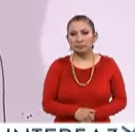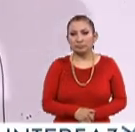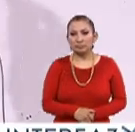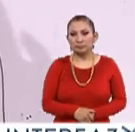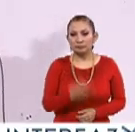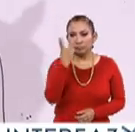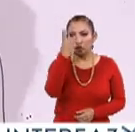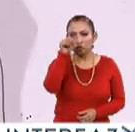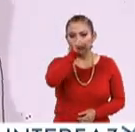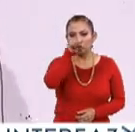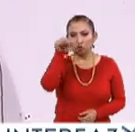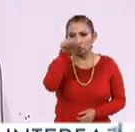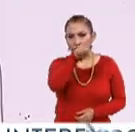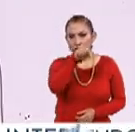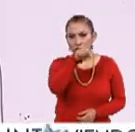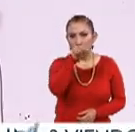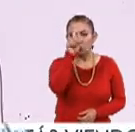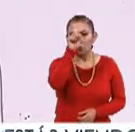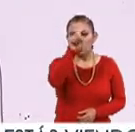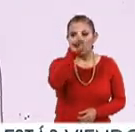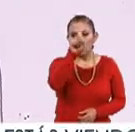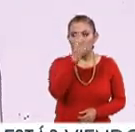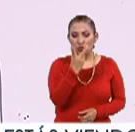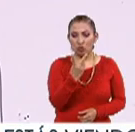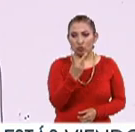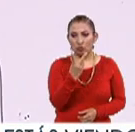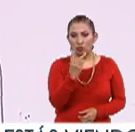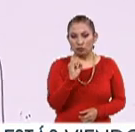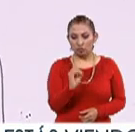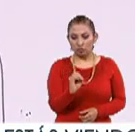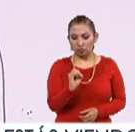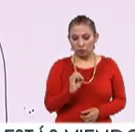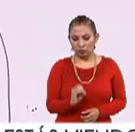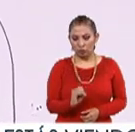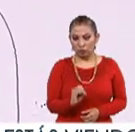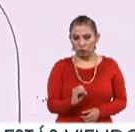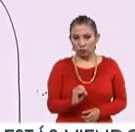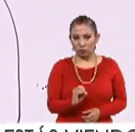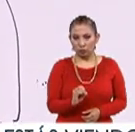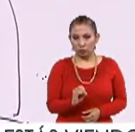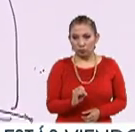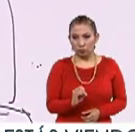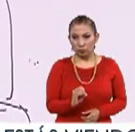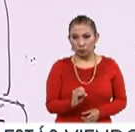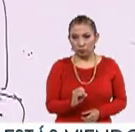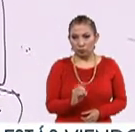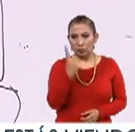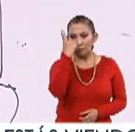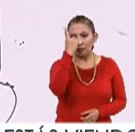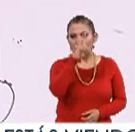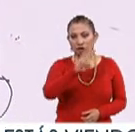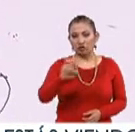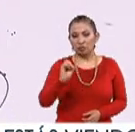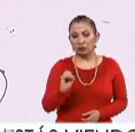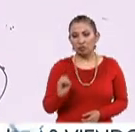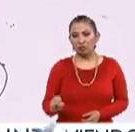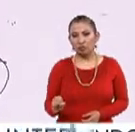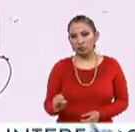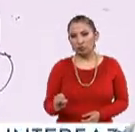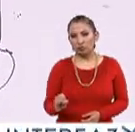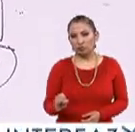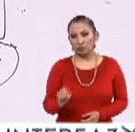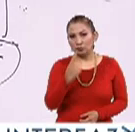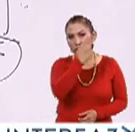dos puntitos, ¿verdad? Tengo 1, 2, 0, 0. ¿Qué número leemos? 1200.